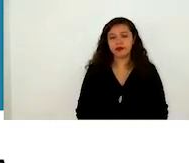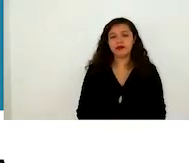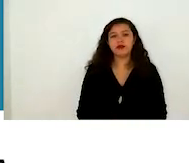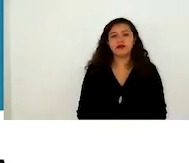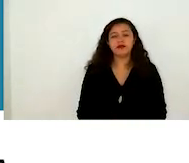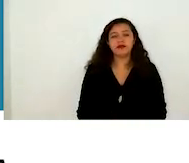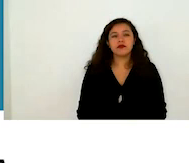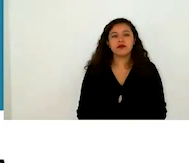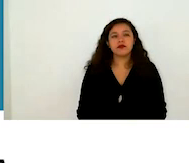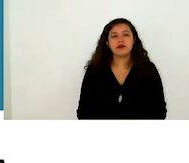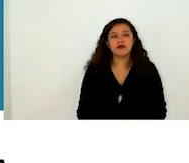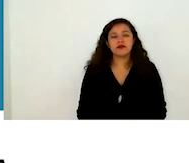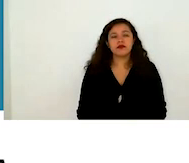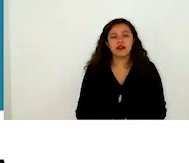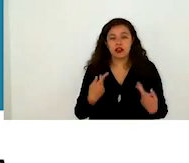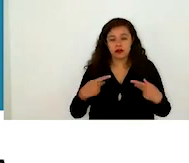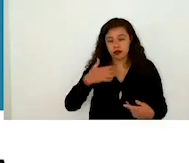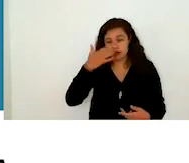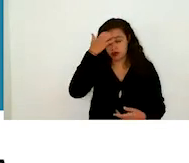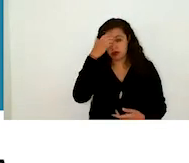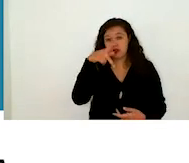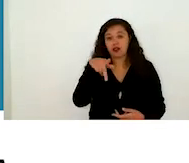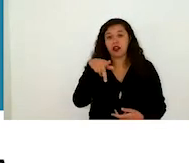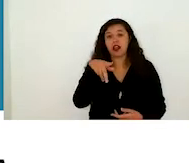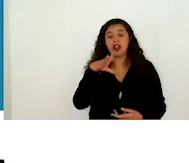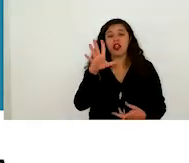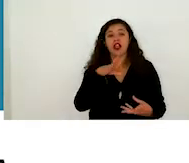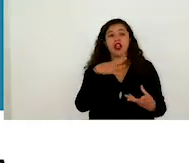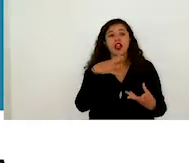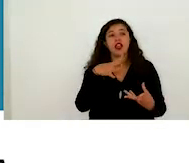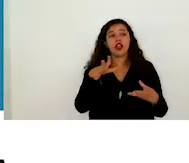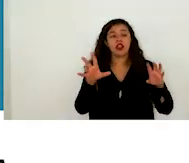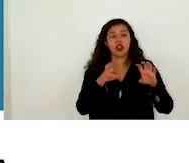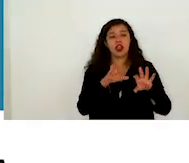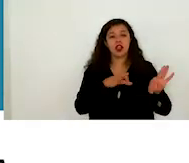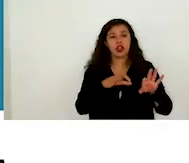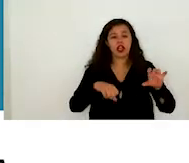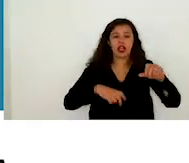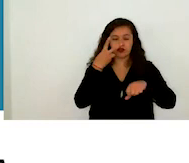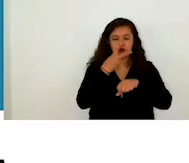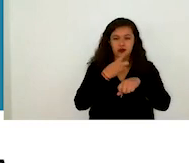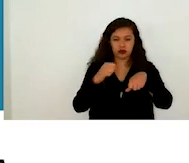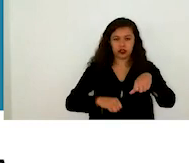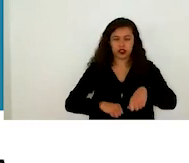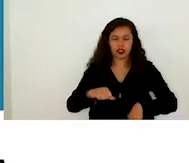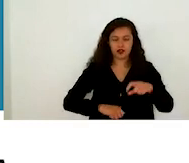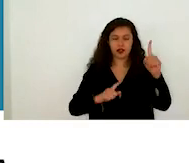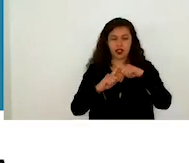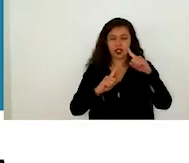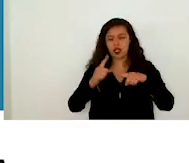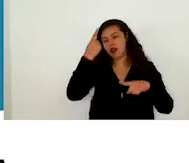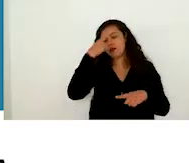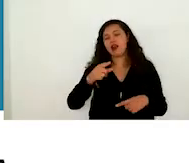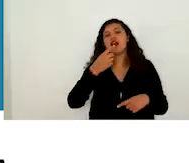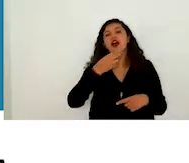es una cuestión de autoconocimiento pero si este segundo trabajo vuelta segunda actividad de tarea es para que podamos